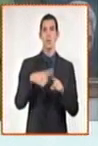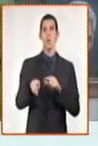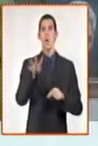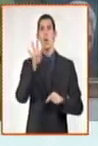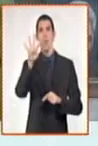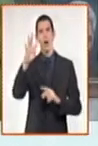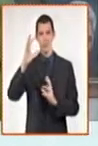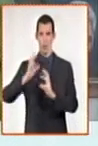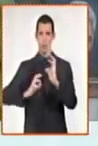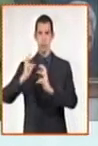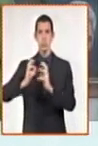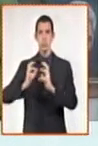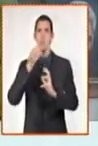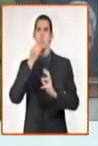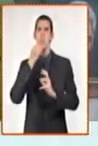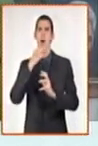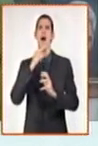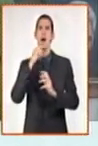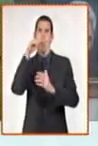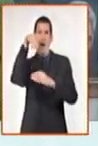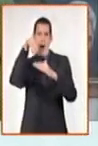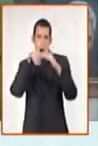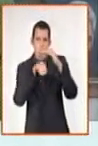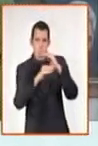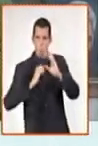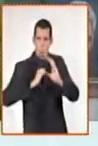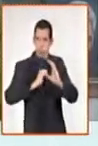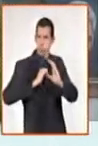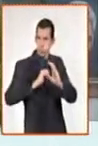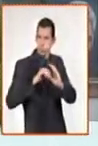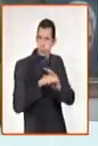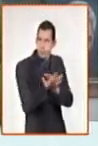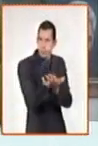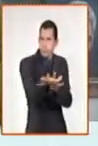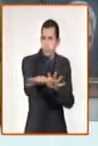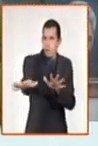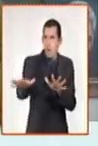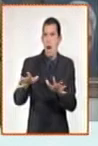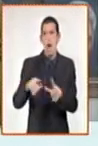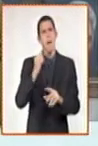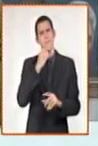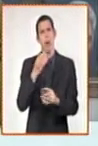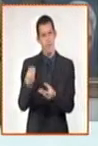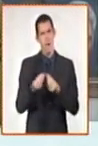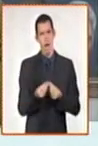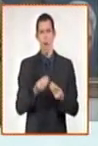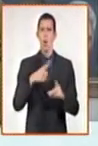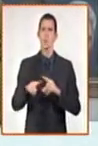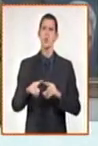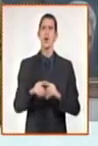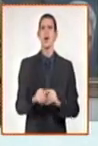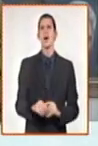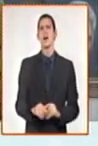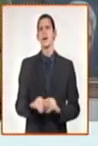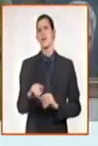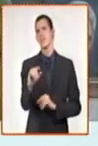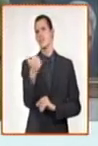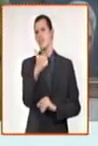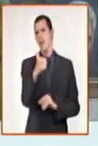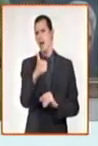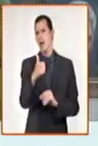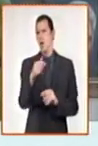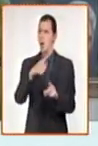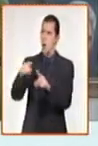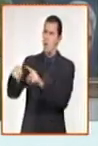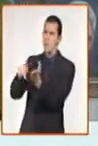sumergibles que no las teníamos y se incorporaron a la provincia, 48 baterías y 10 grupos de electrógeno que también hemos estado moviendo